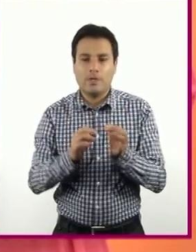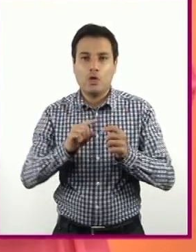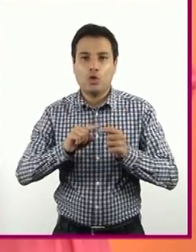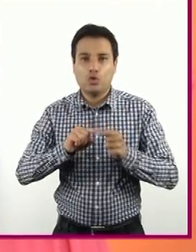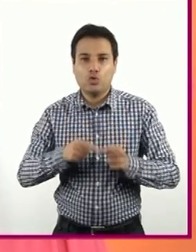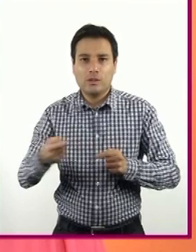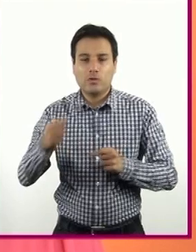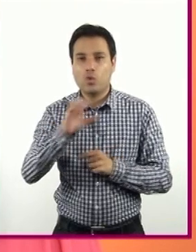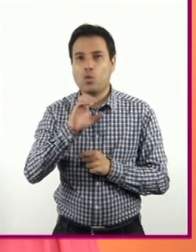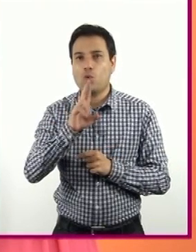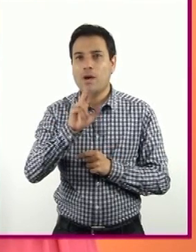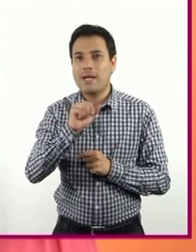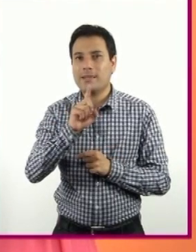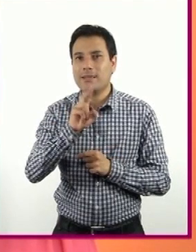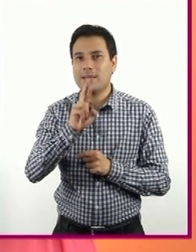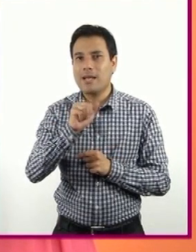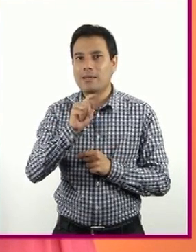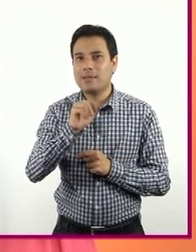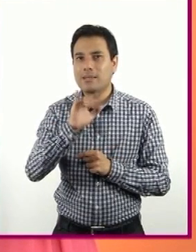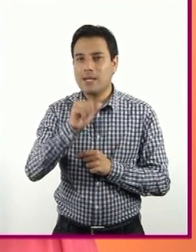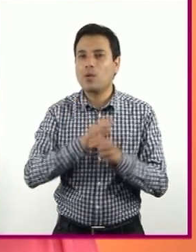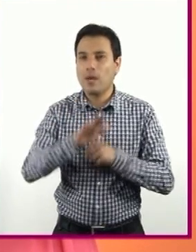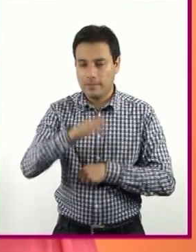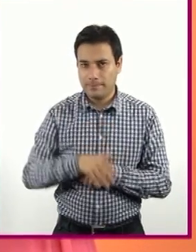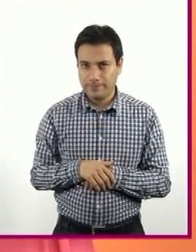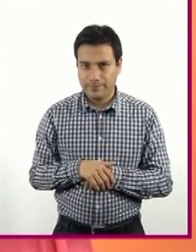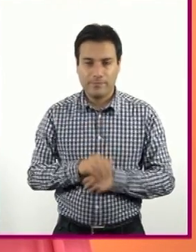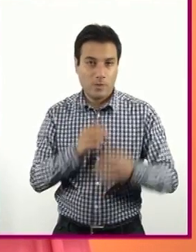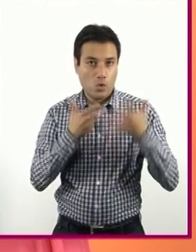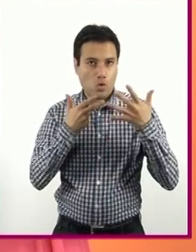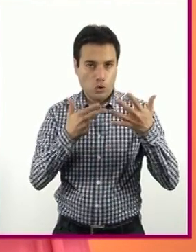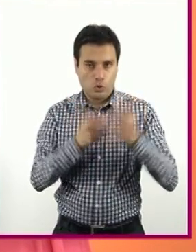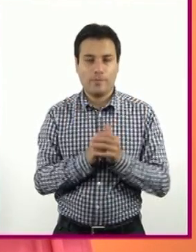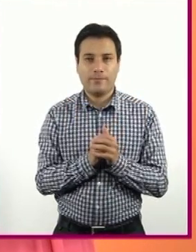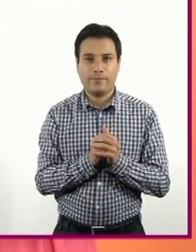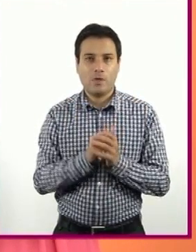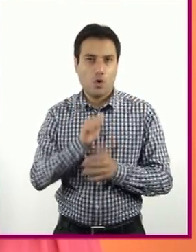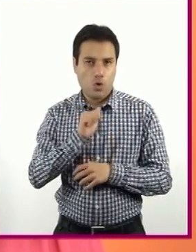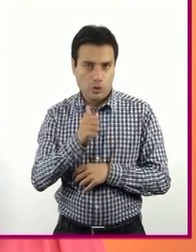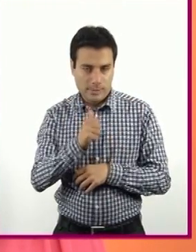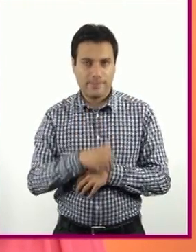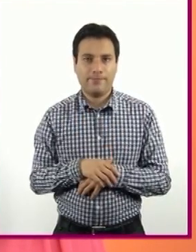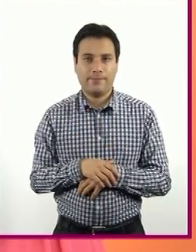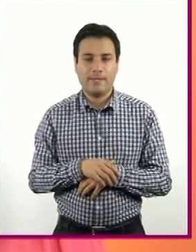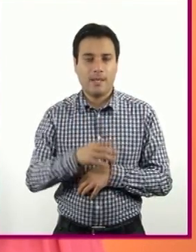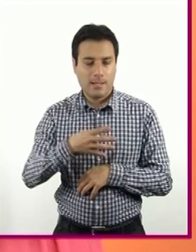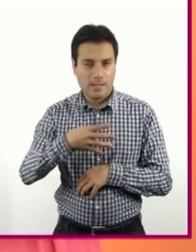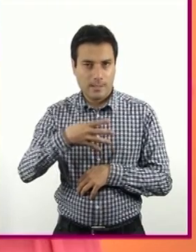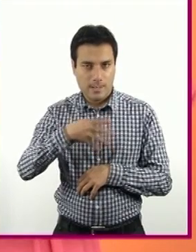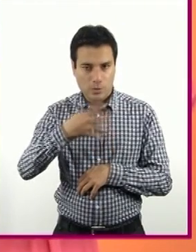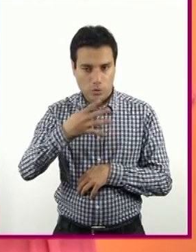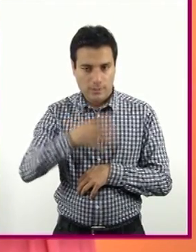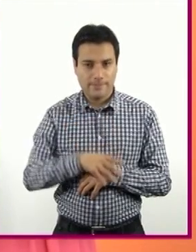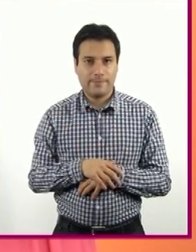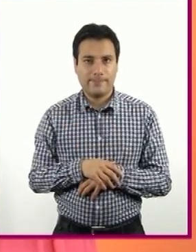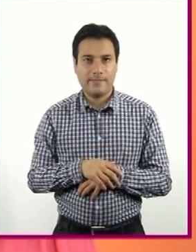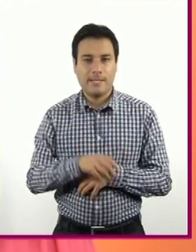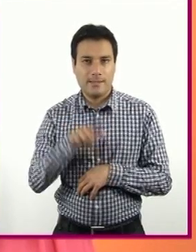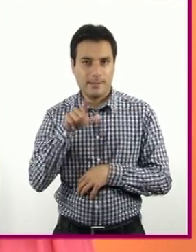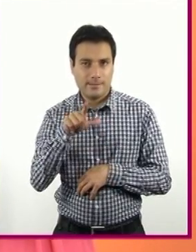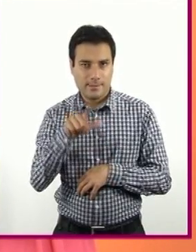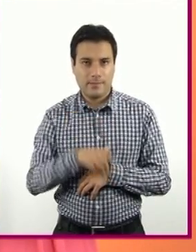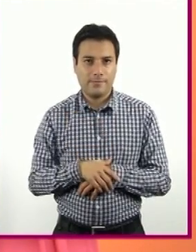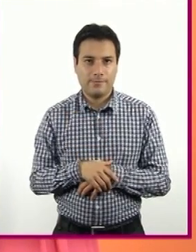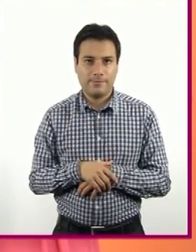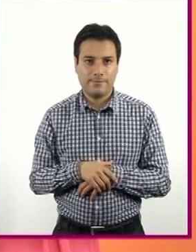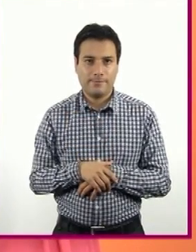Inciso A, 8, 11, 14, 17.